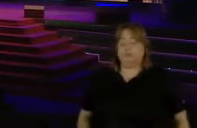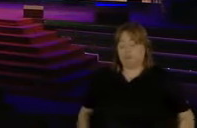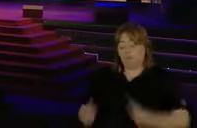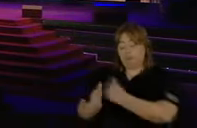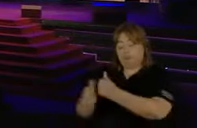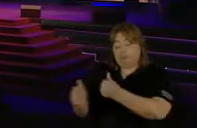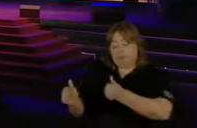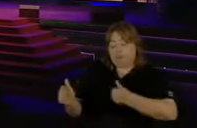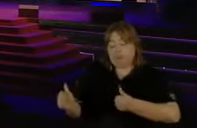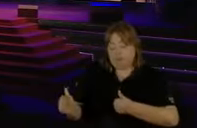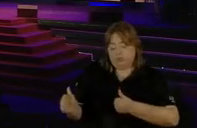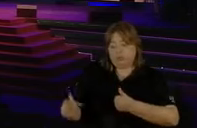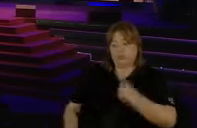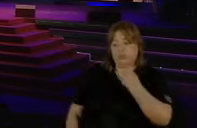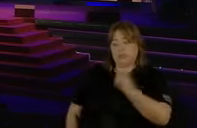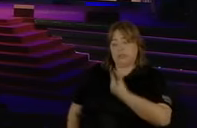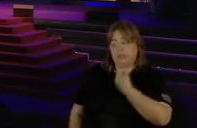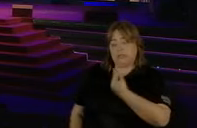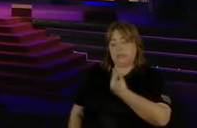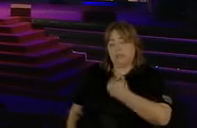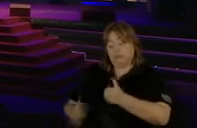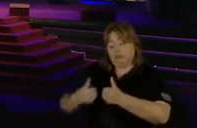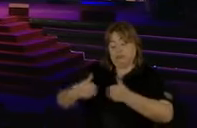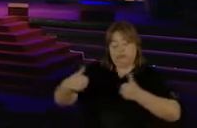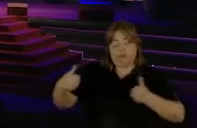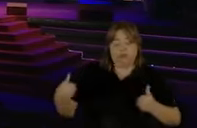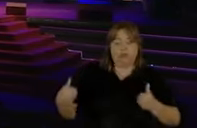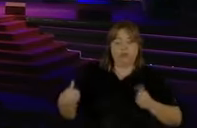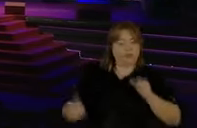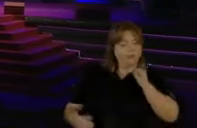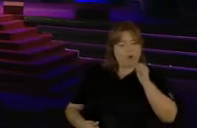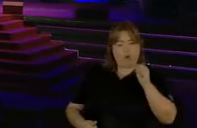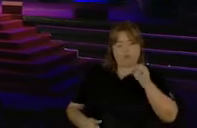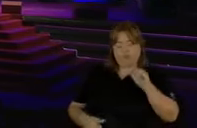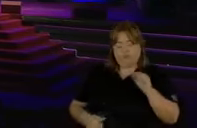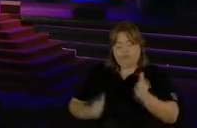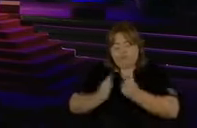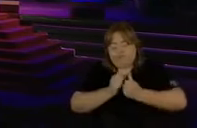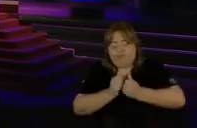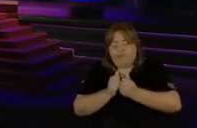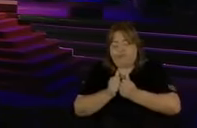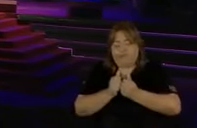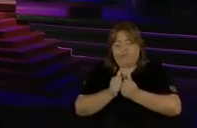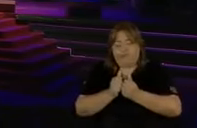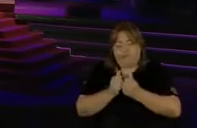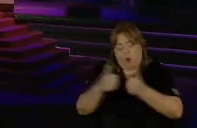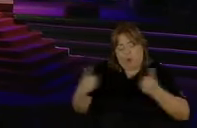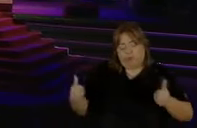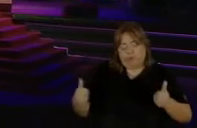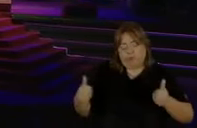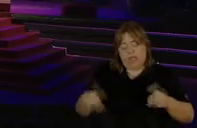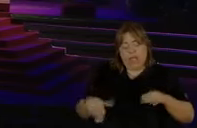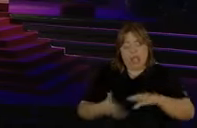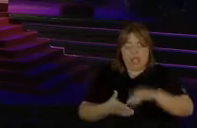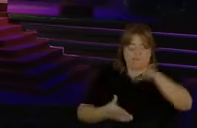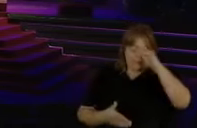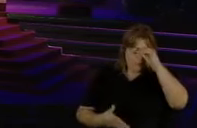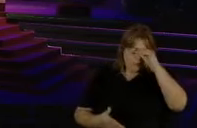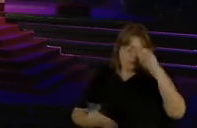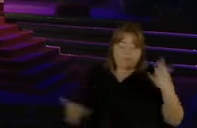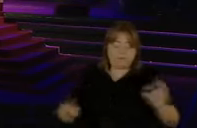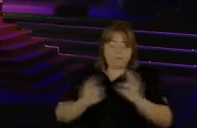retraído, se ha apartado, se ha alejado. No camines solo. Aprende a caminar en la familia de la